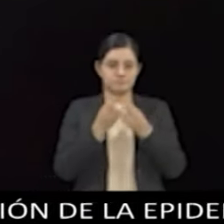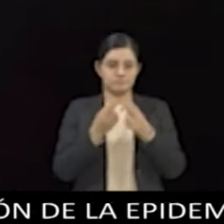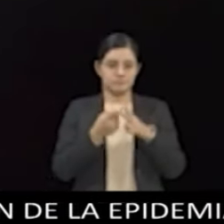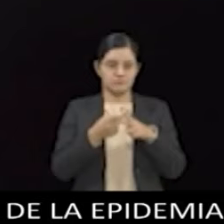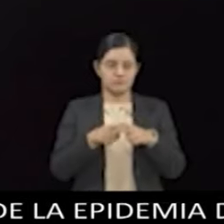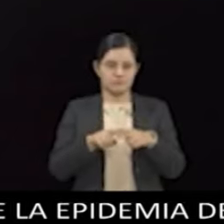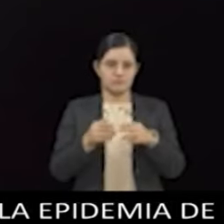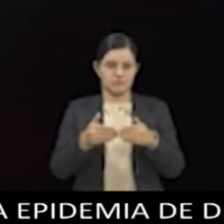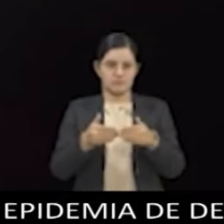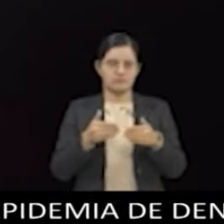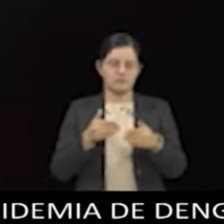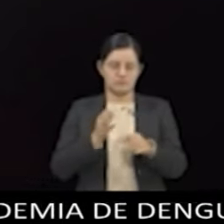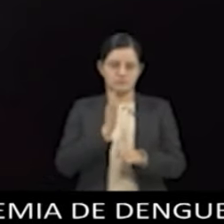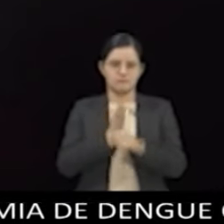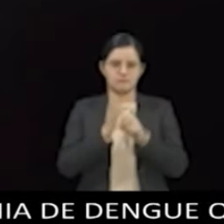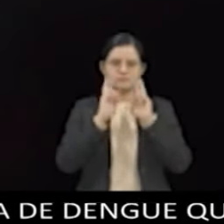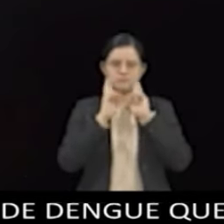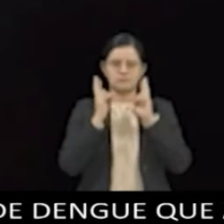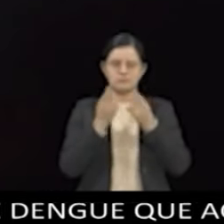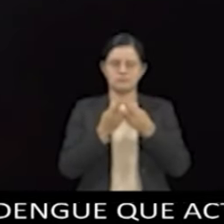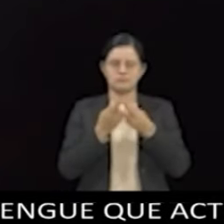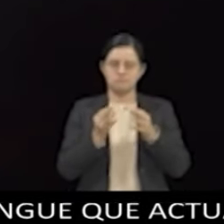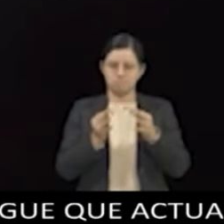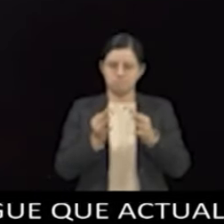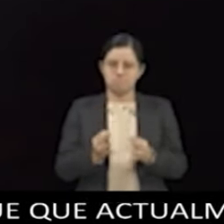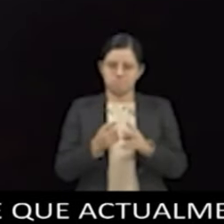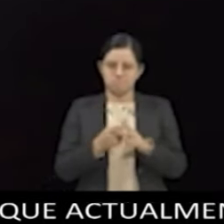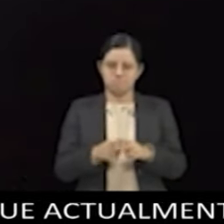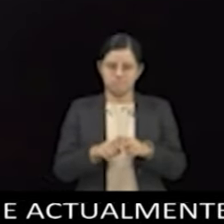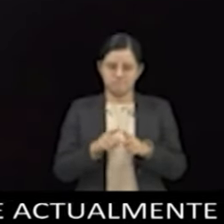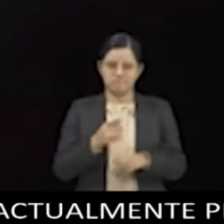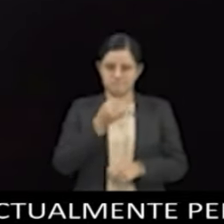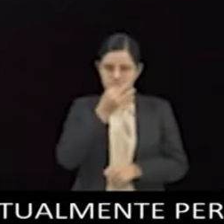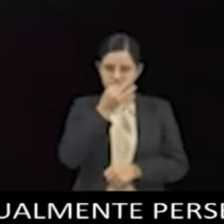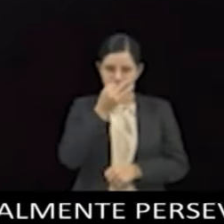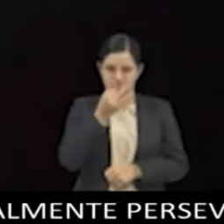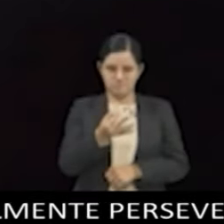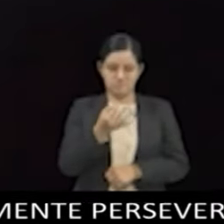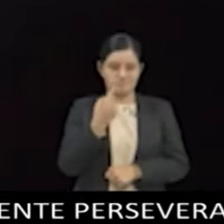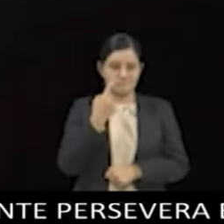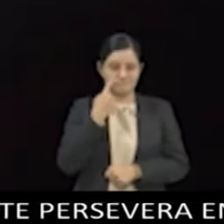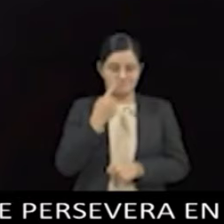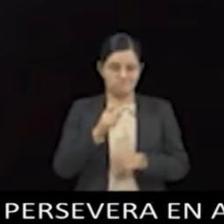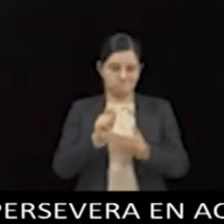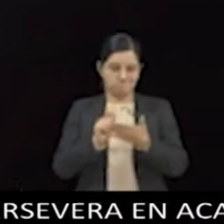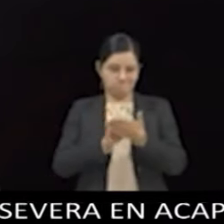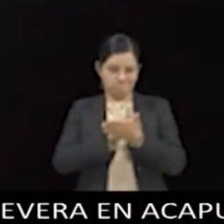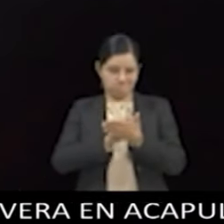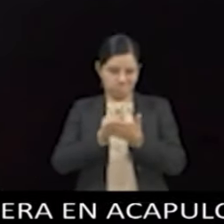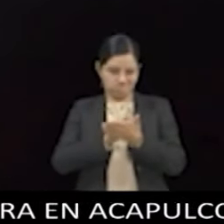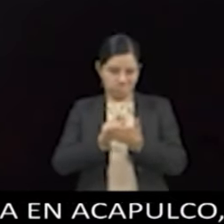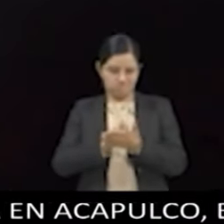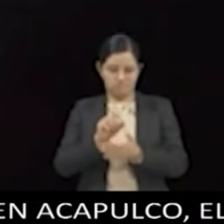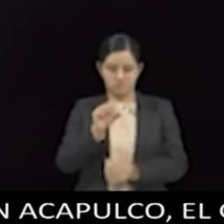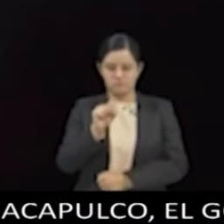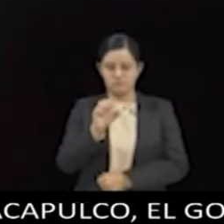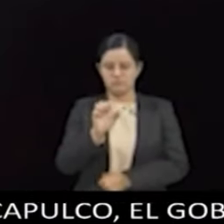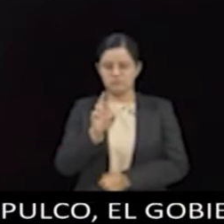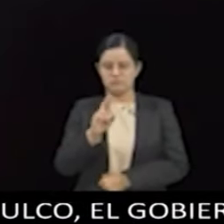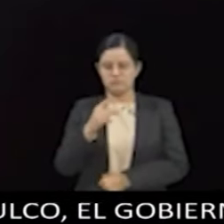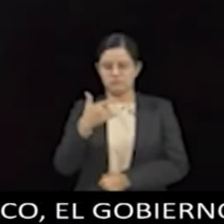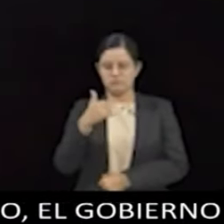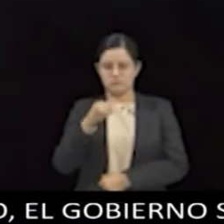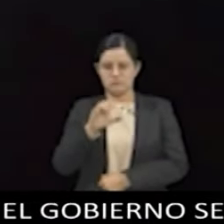justamente este proceso electoral y después de hacer cambios, pero seguramente en las próximas horas, en los próximos días, veamos